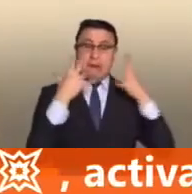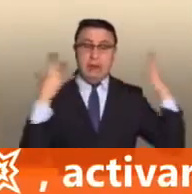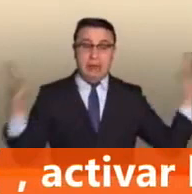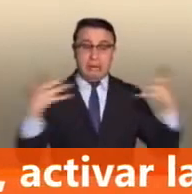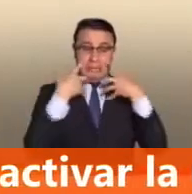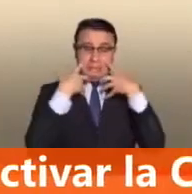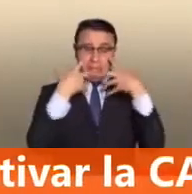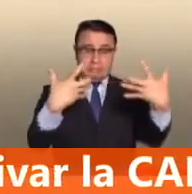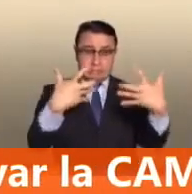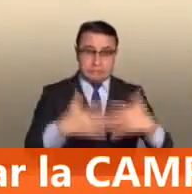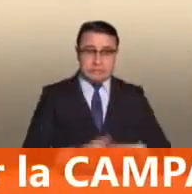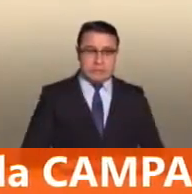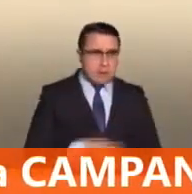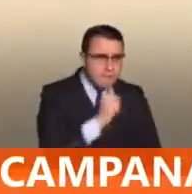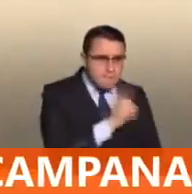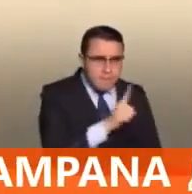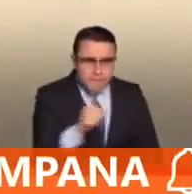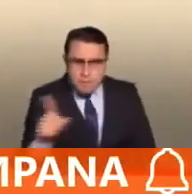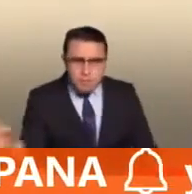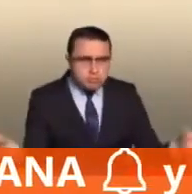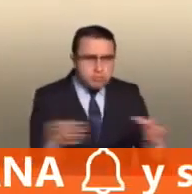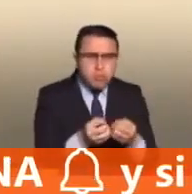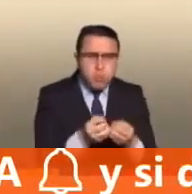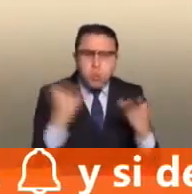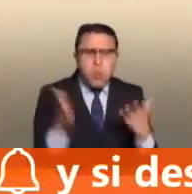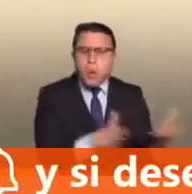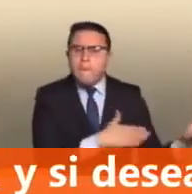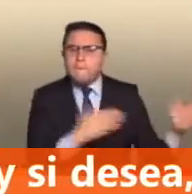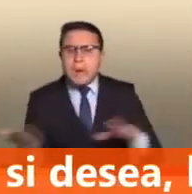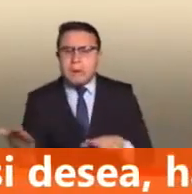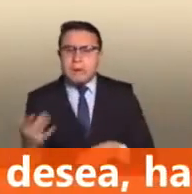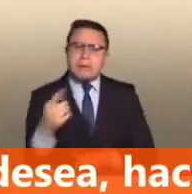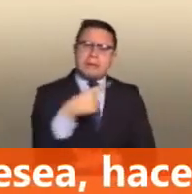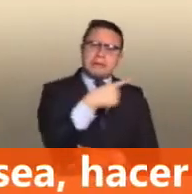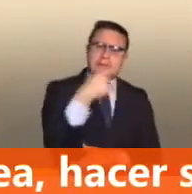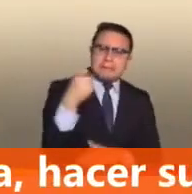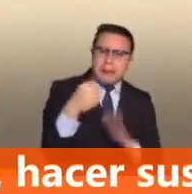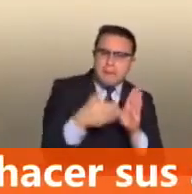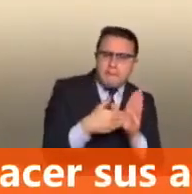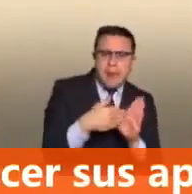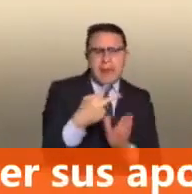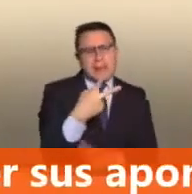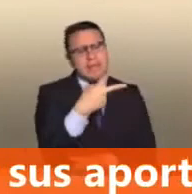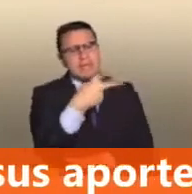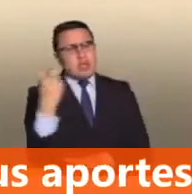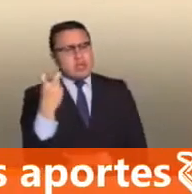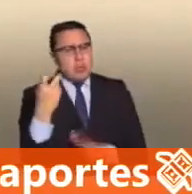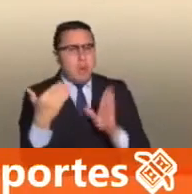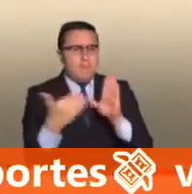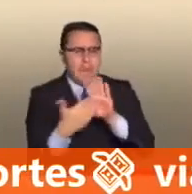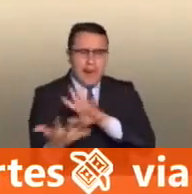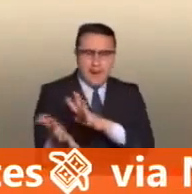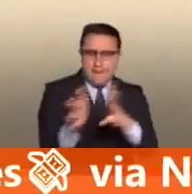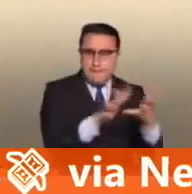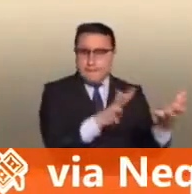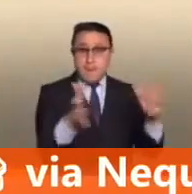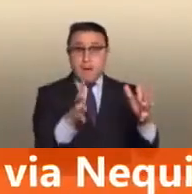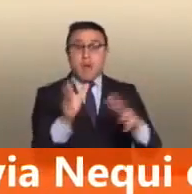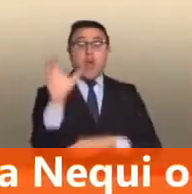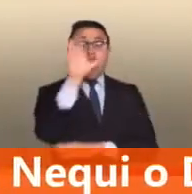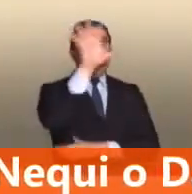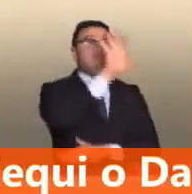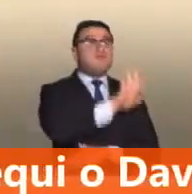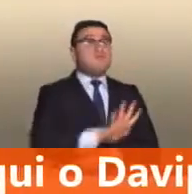Las cifras hablan de 100.000, de 200.000 muertos. El país está aún lleno de fosas